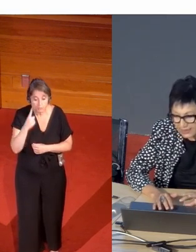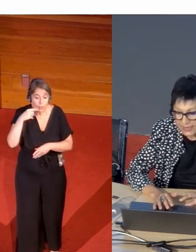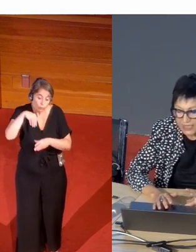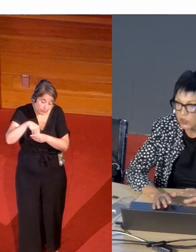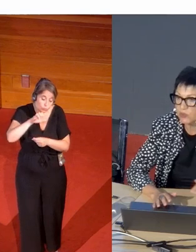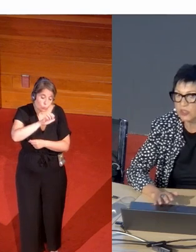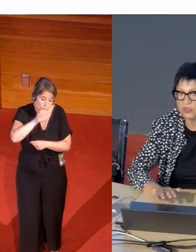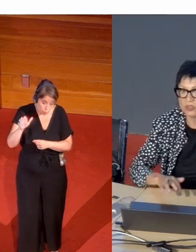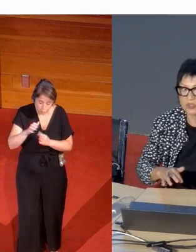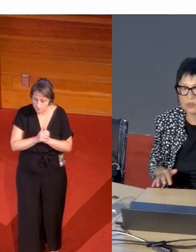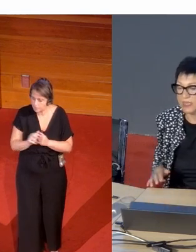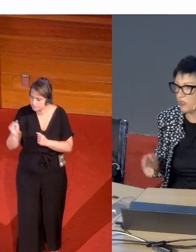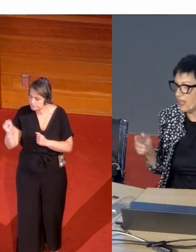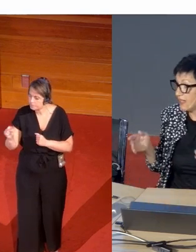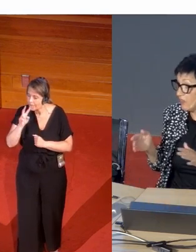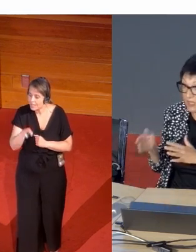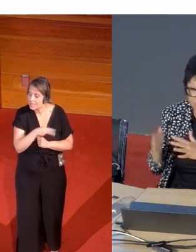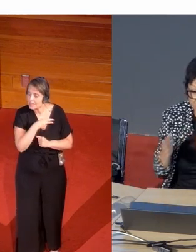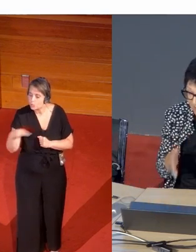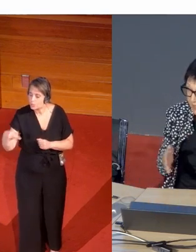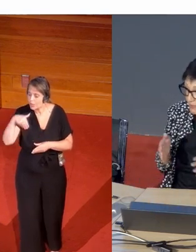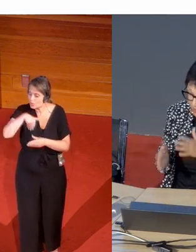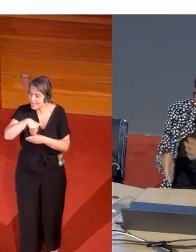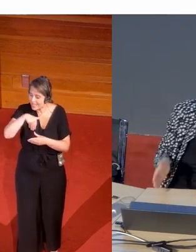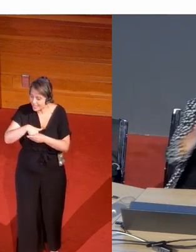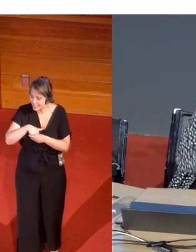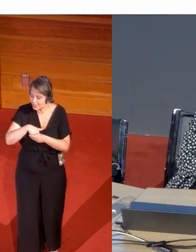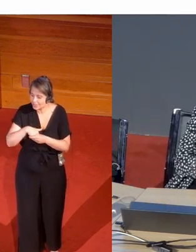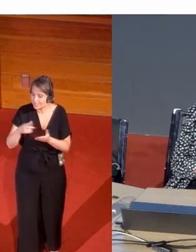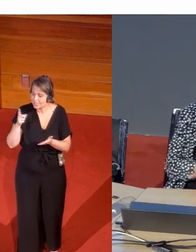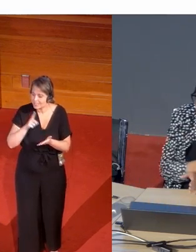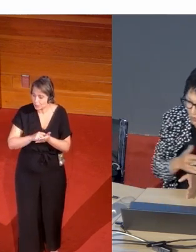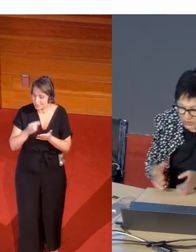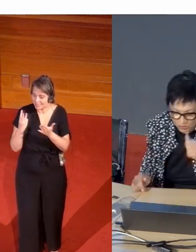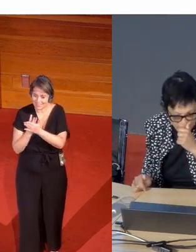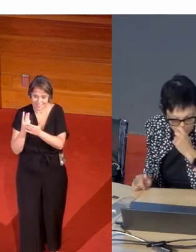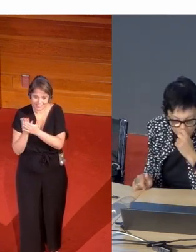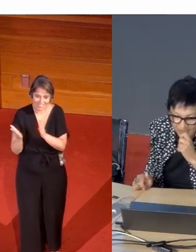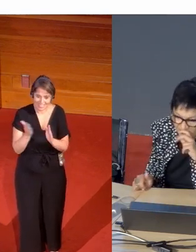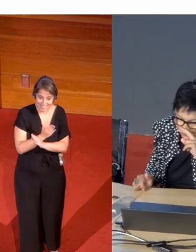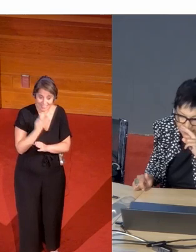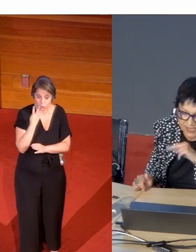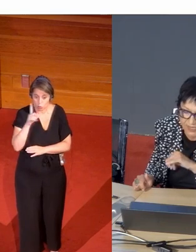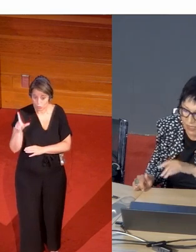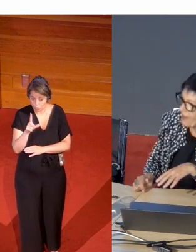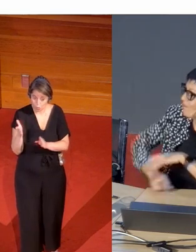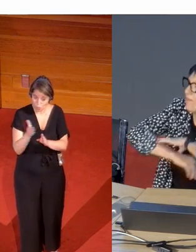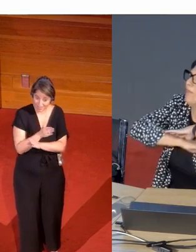Europa estos fueron los resultados en las elecciones legislativas también y que fueron TR días antes el 4 de julio de las